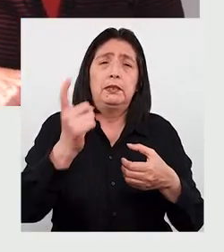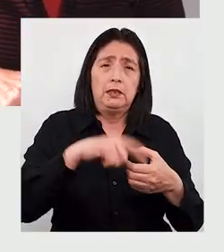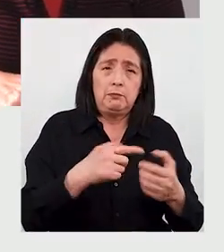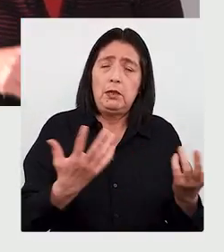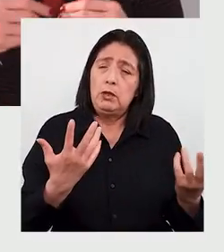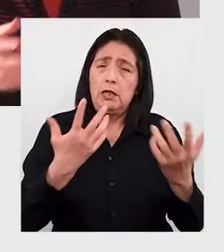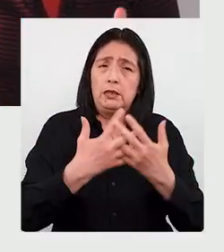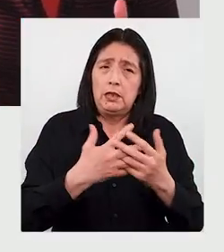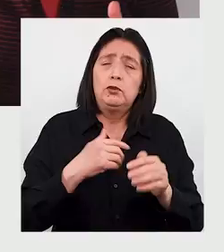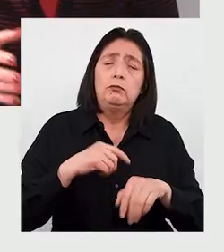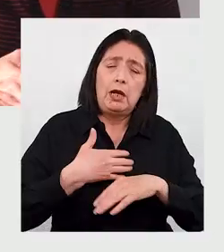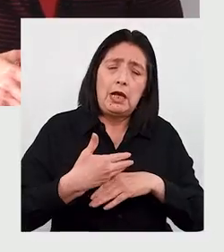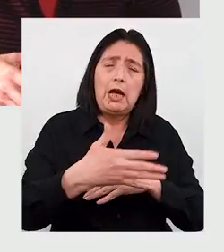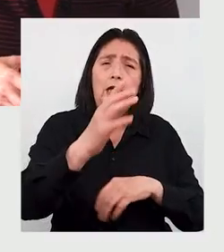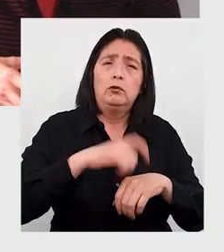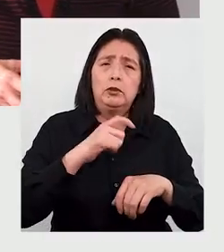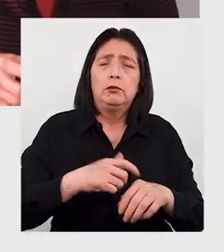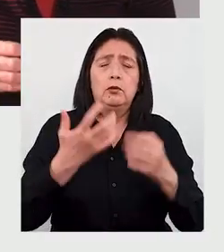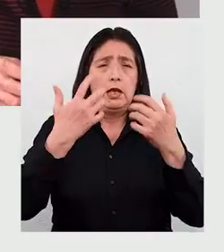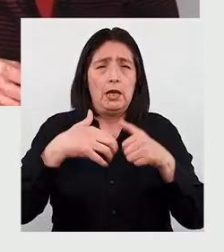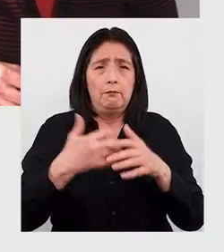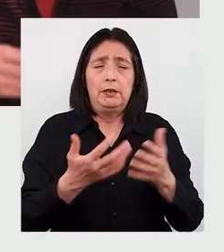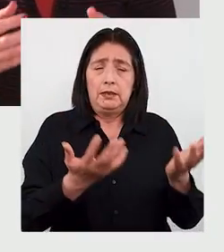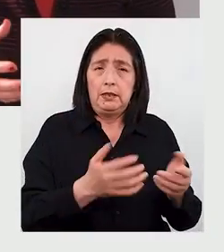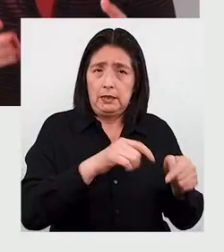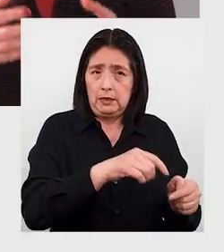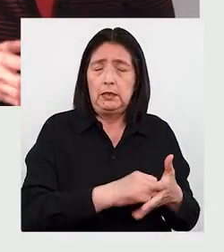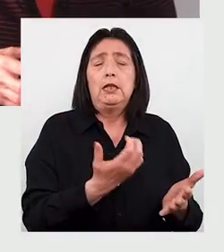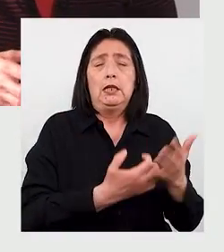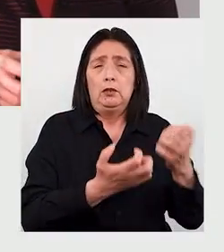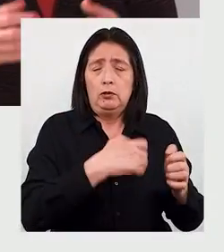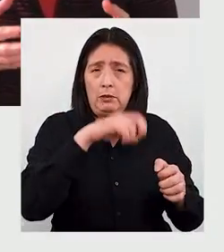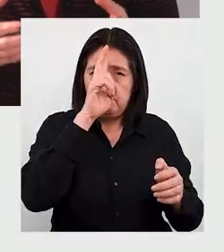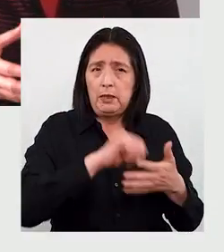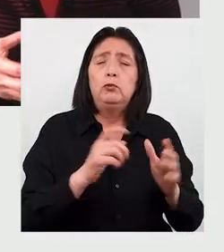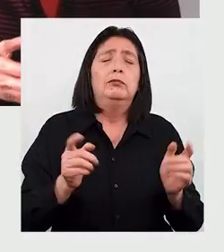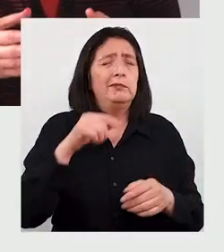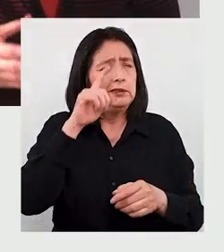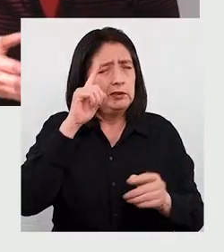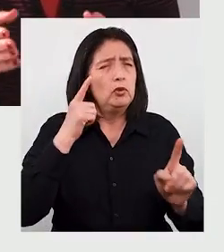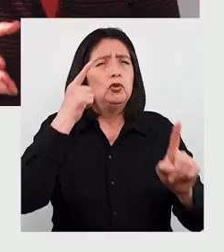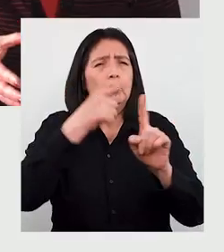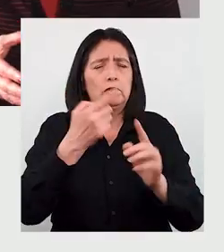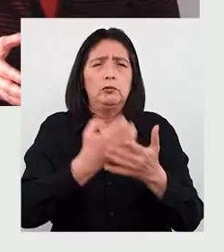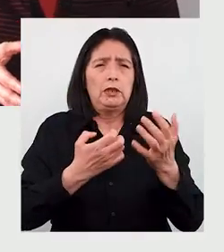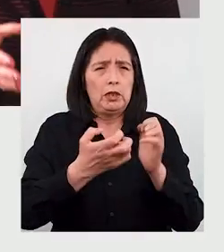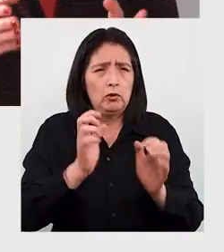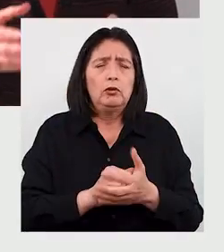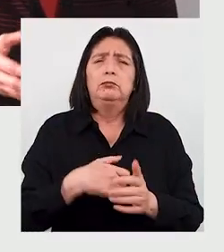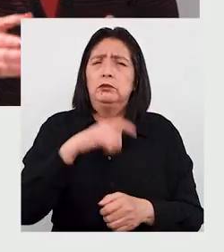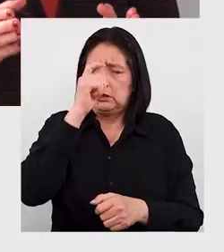involucra una relación a largo plazo con una empresa residente en la economía peruana, teniendo en cuenta sus objetivos